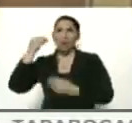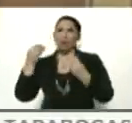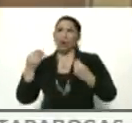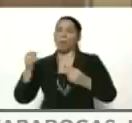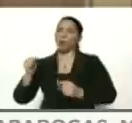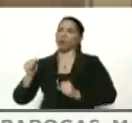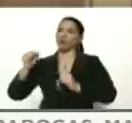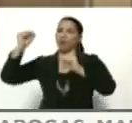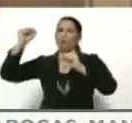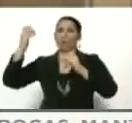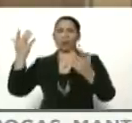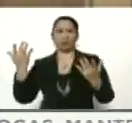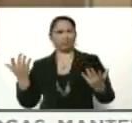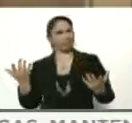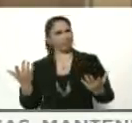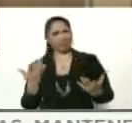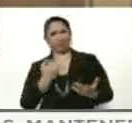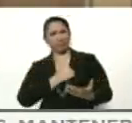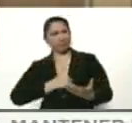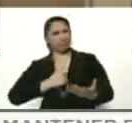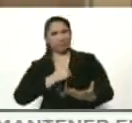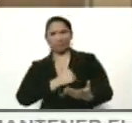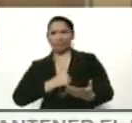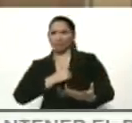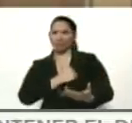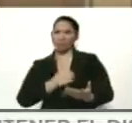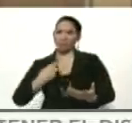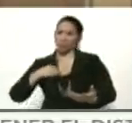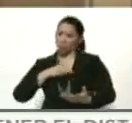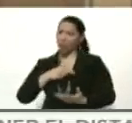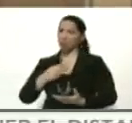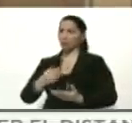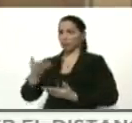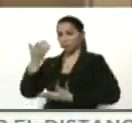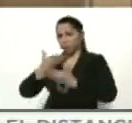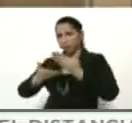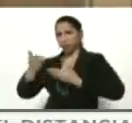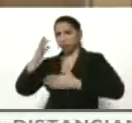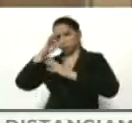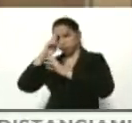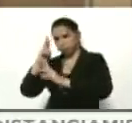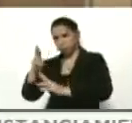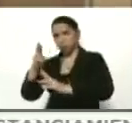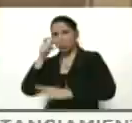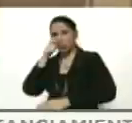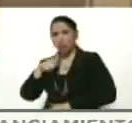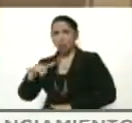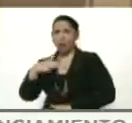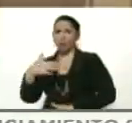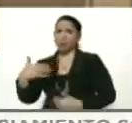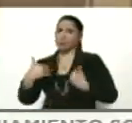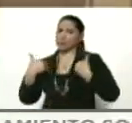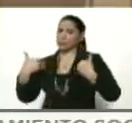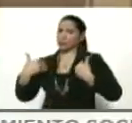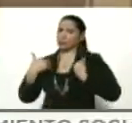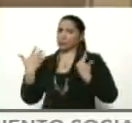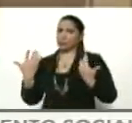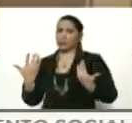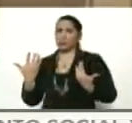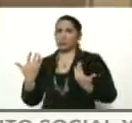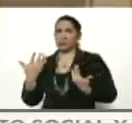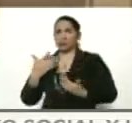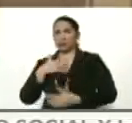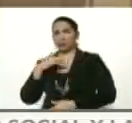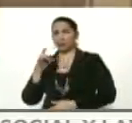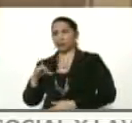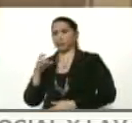triunfo. Es lamentable nuestra solidaridad con estos pueblos que padecen y sufren,